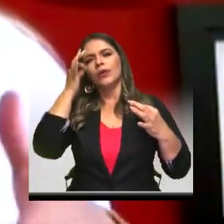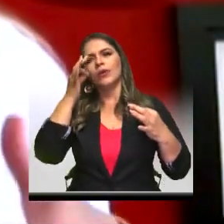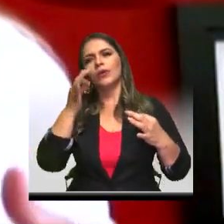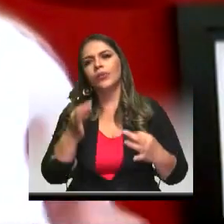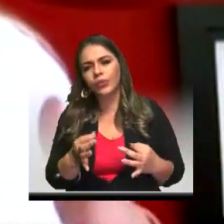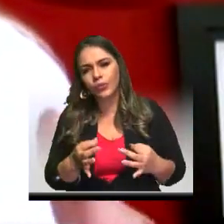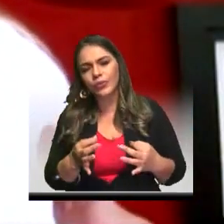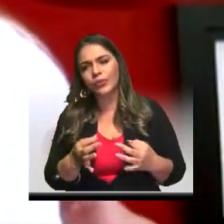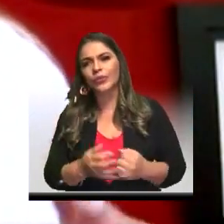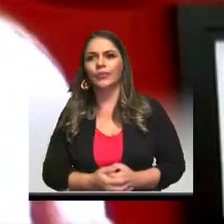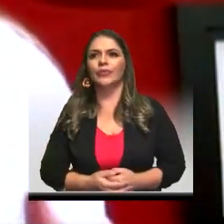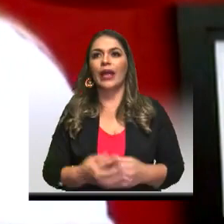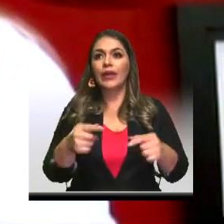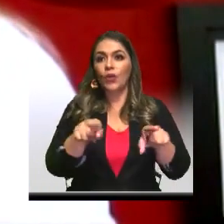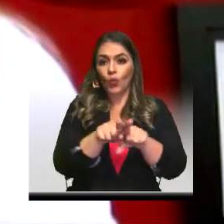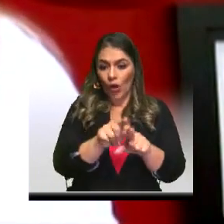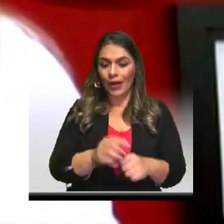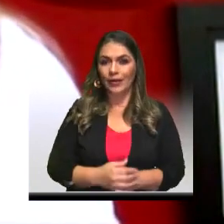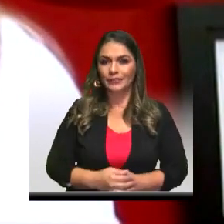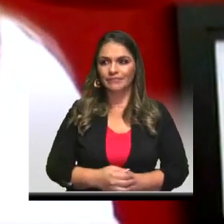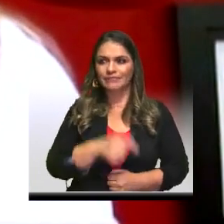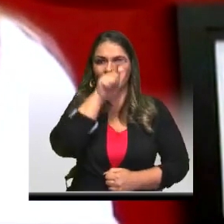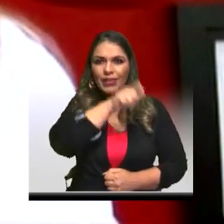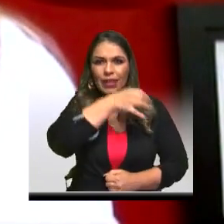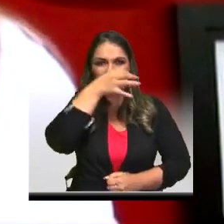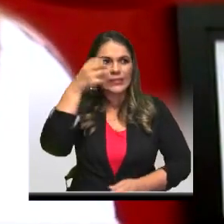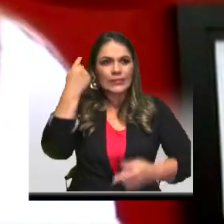busca satisfacer necesidades